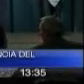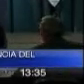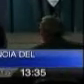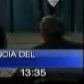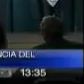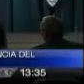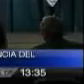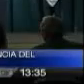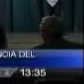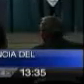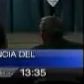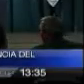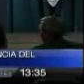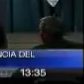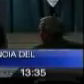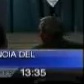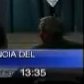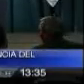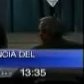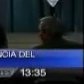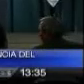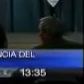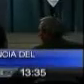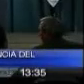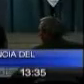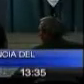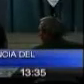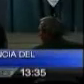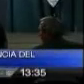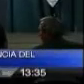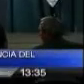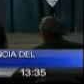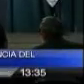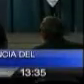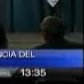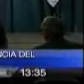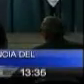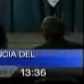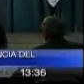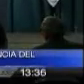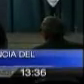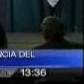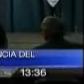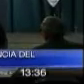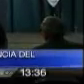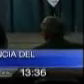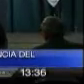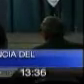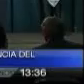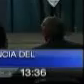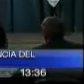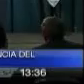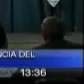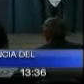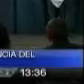la Corte Interamericana, si puede viciar el proceso. Sí, yo quiero responder, el ministro Cateriano también.